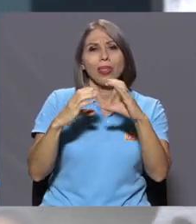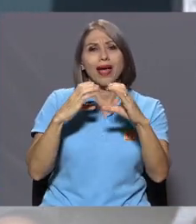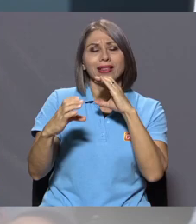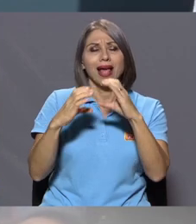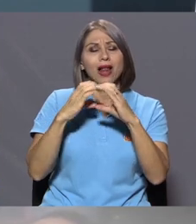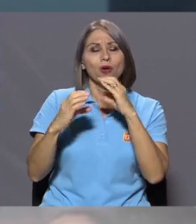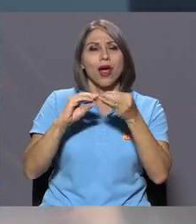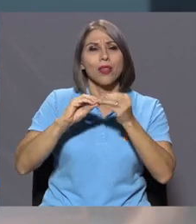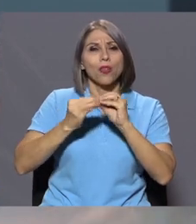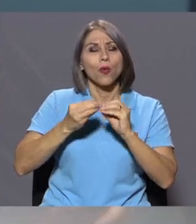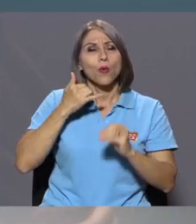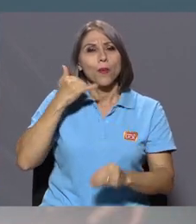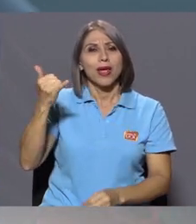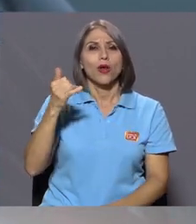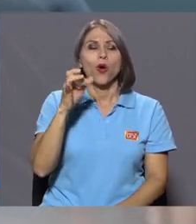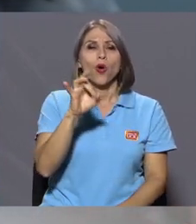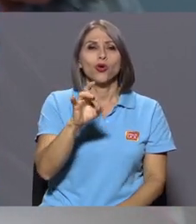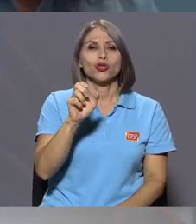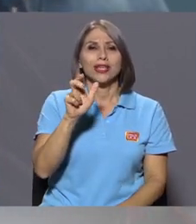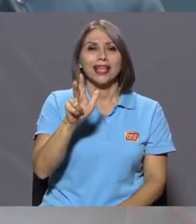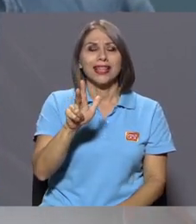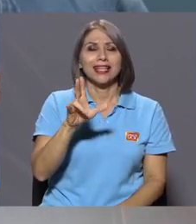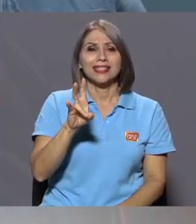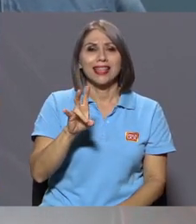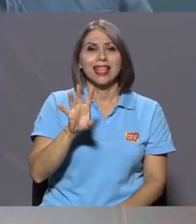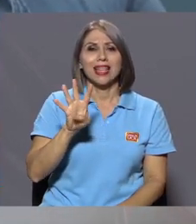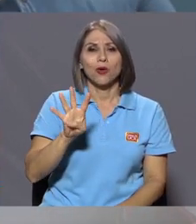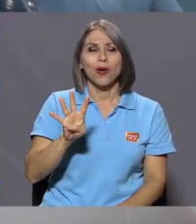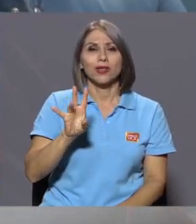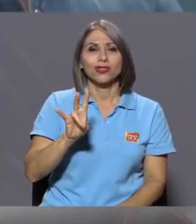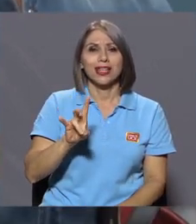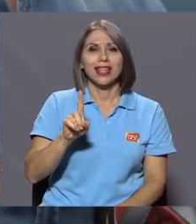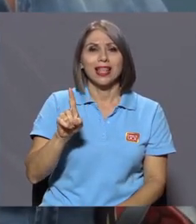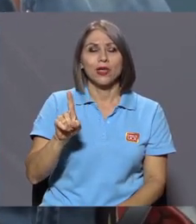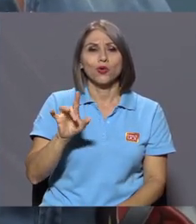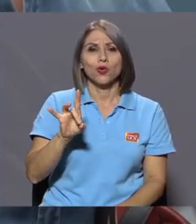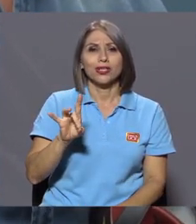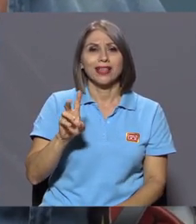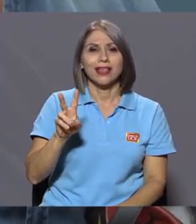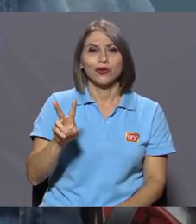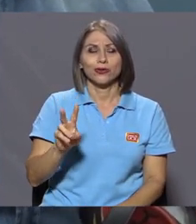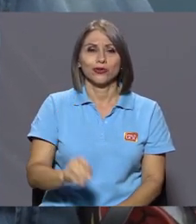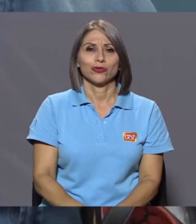al teléfono 8374-7182.